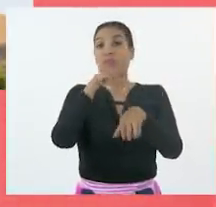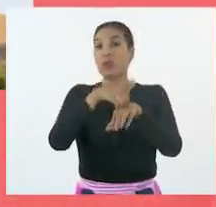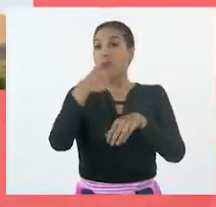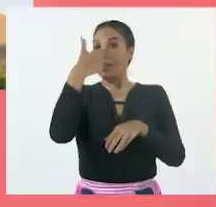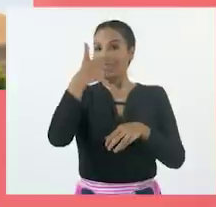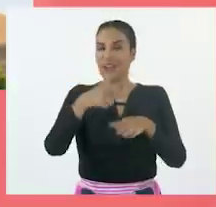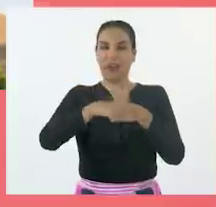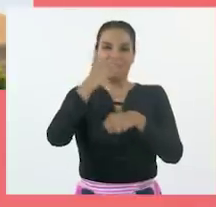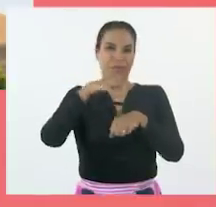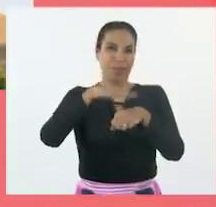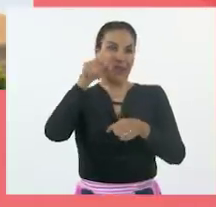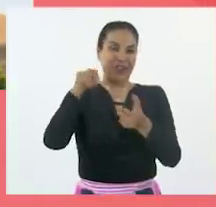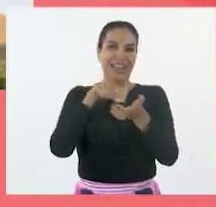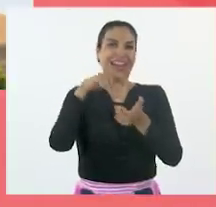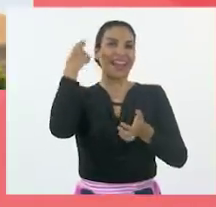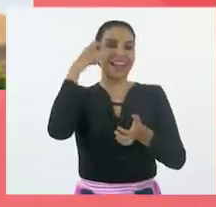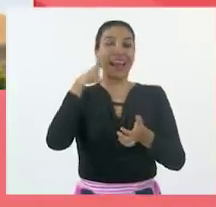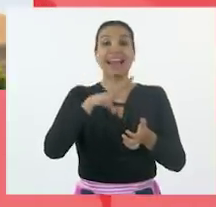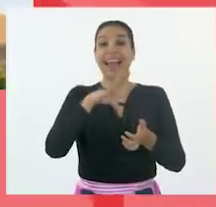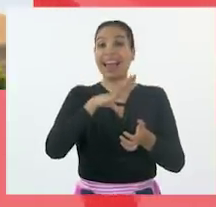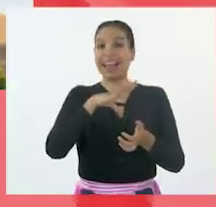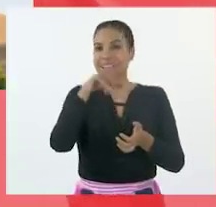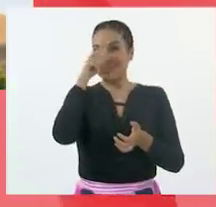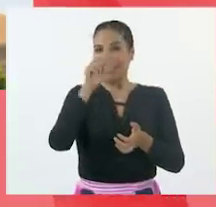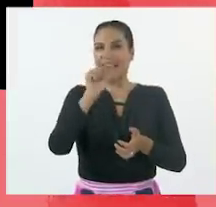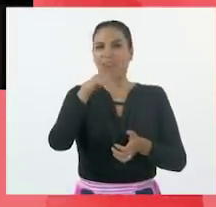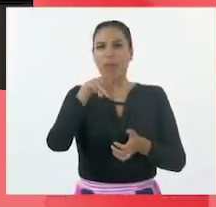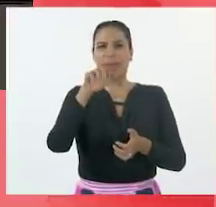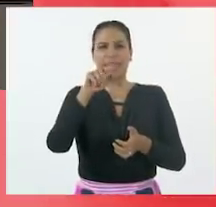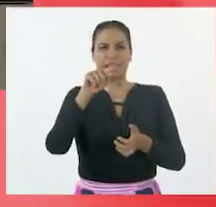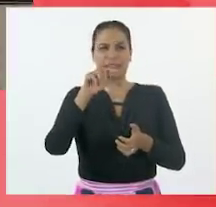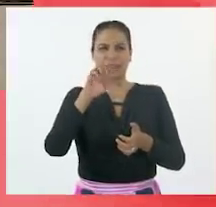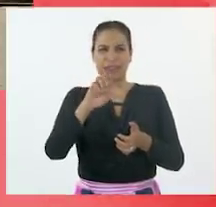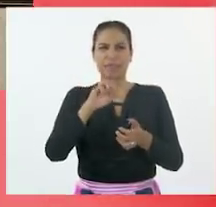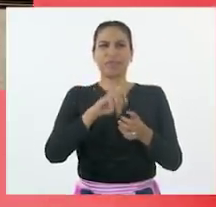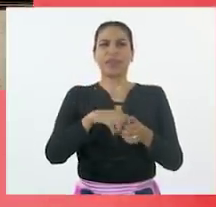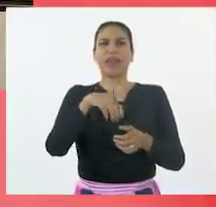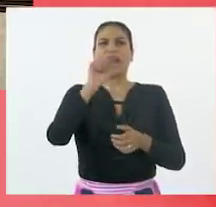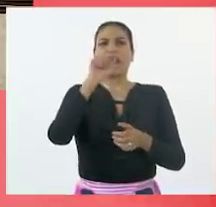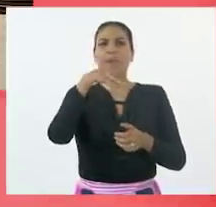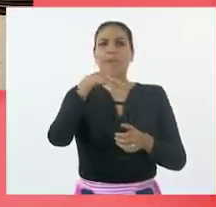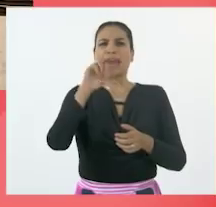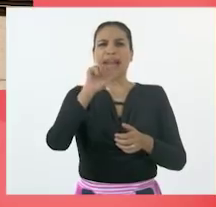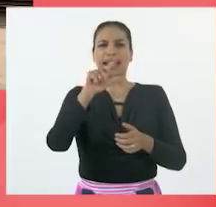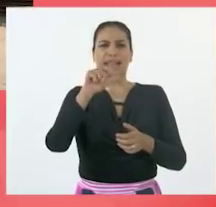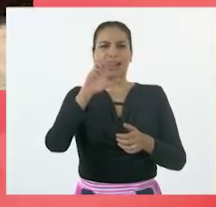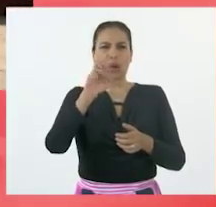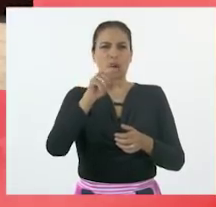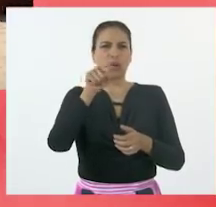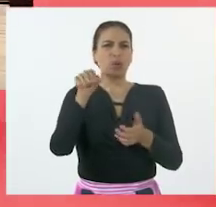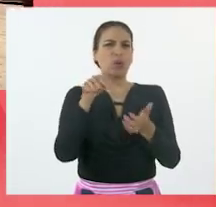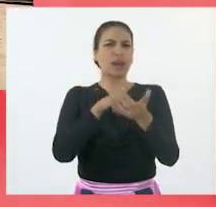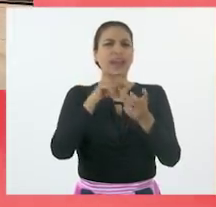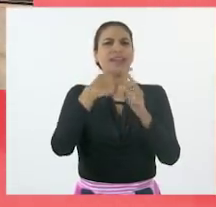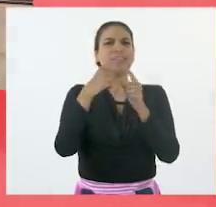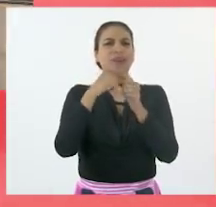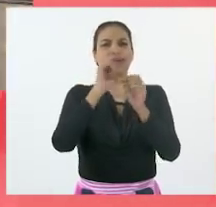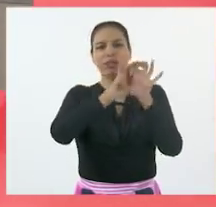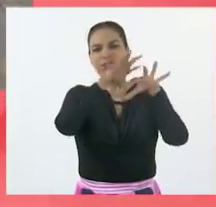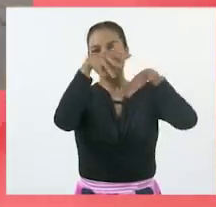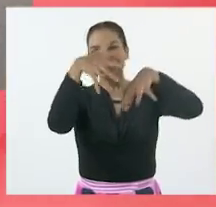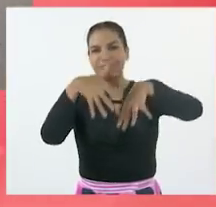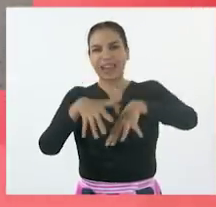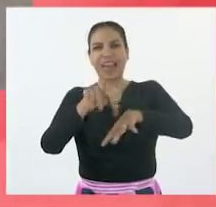7 de los 11 más de Querétaro aparece Amealco. La palabra Amealco significa lugar de manantiales o